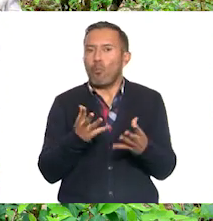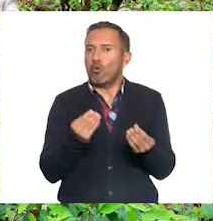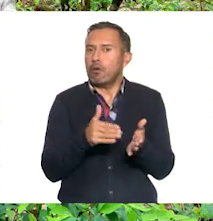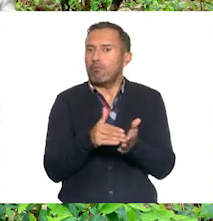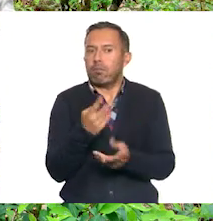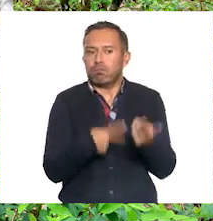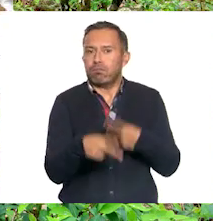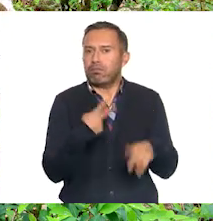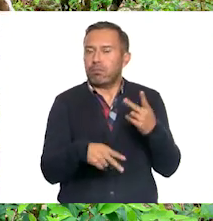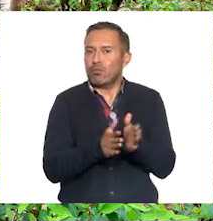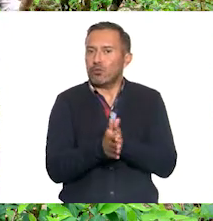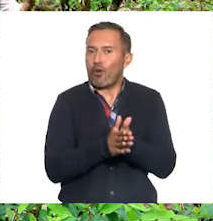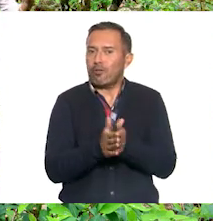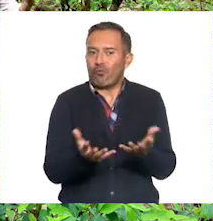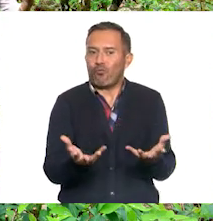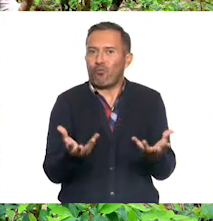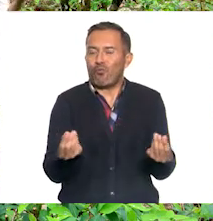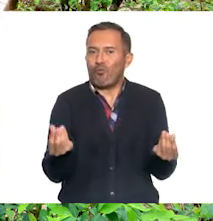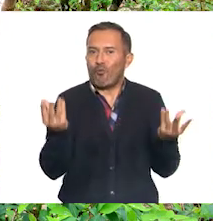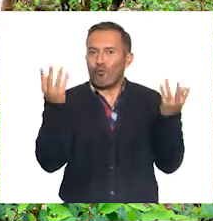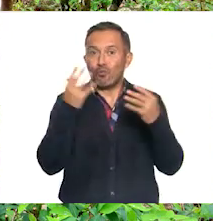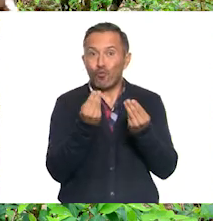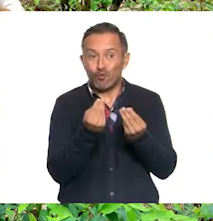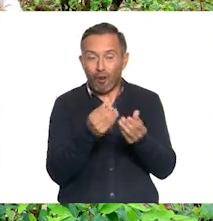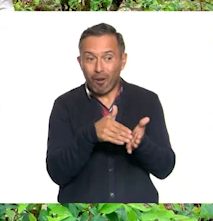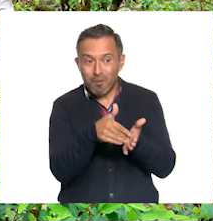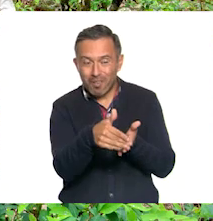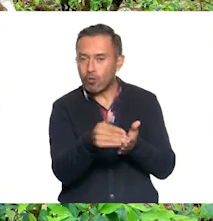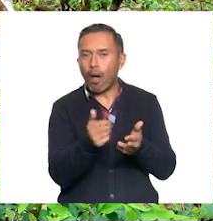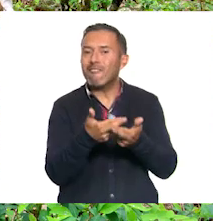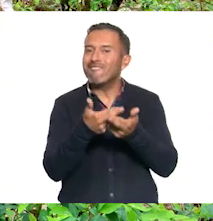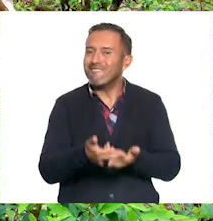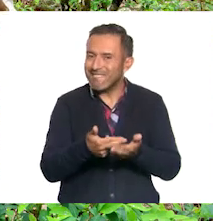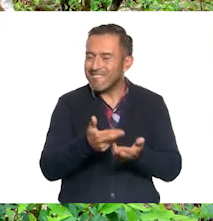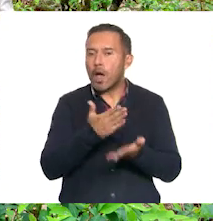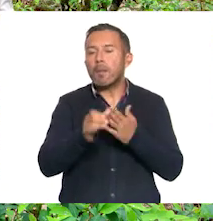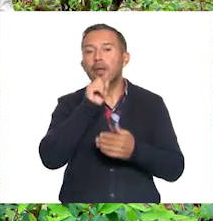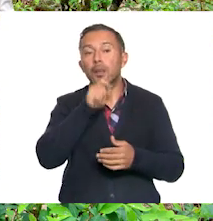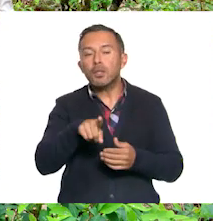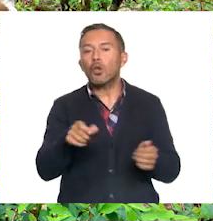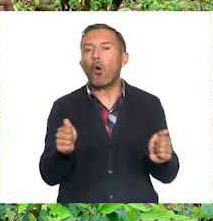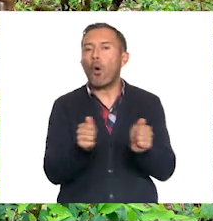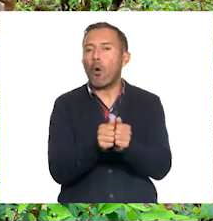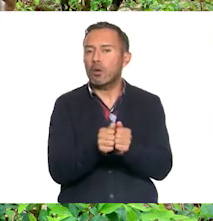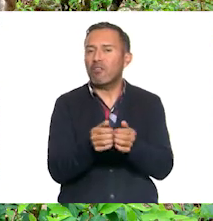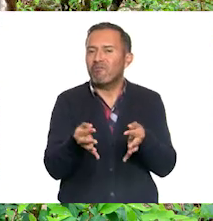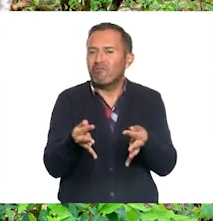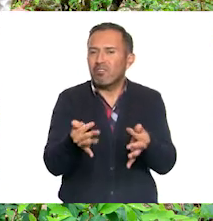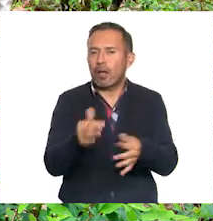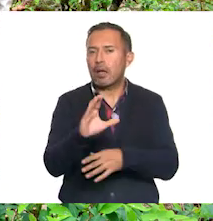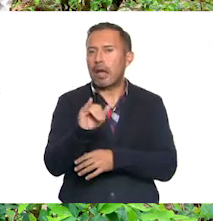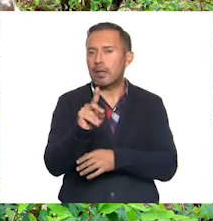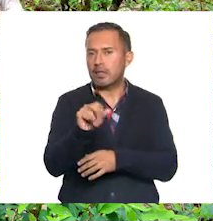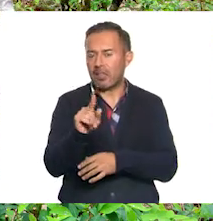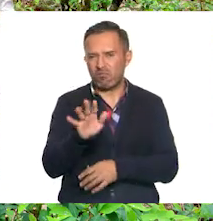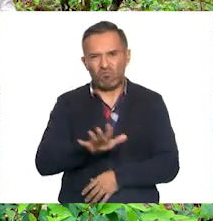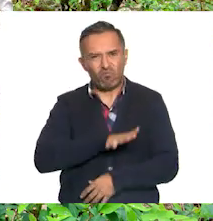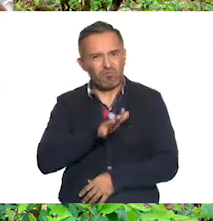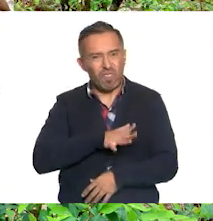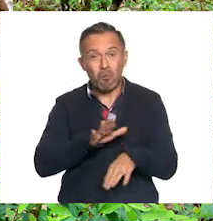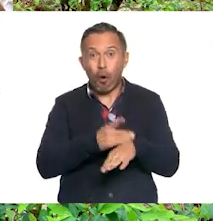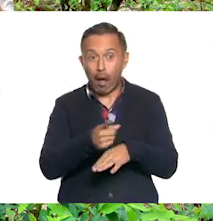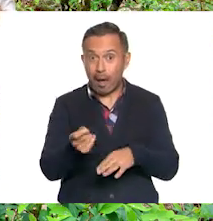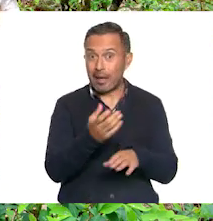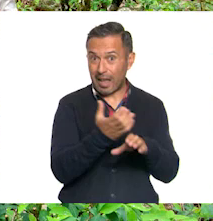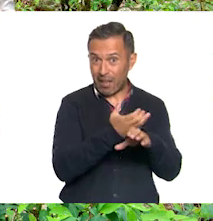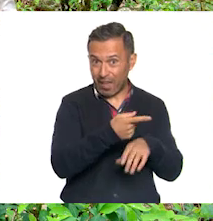Ajá, y no solo el volumen. Se trata de un cultivo de gran calidad, porque al igual que el café, las